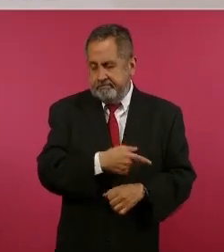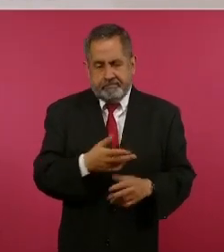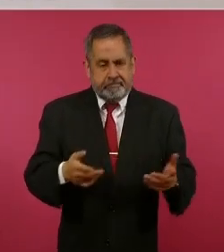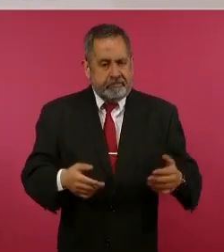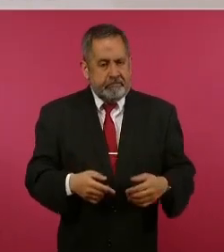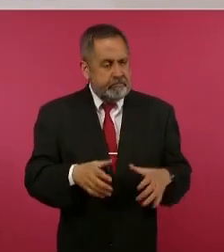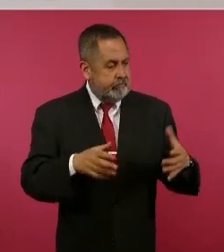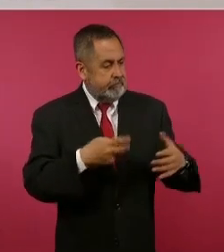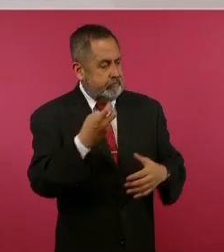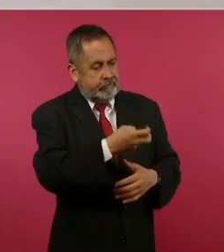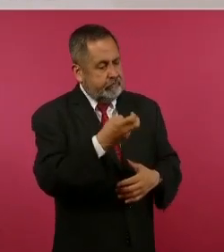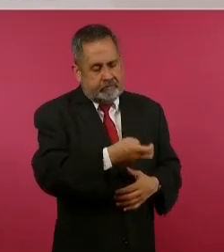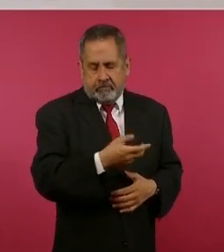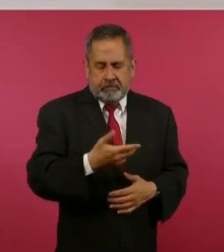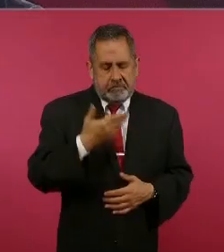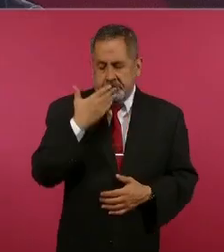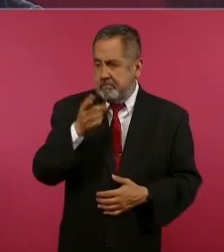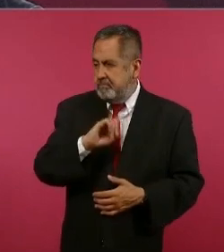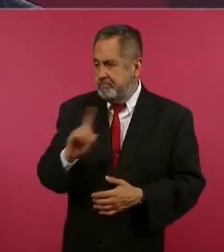el actuar así.